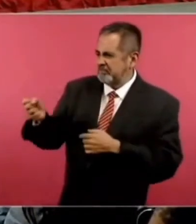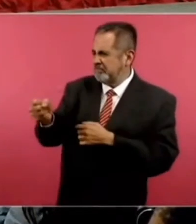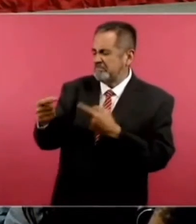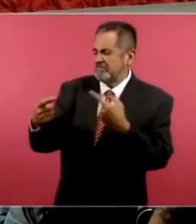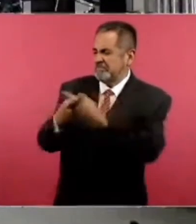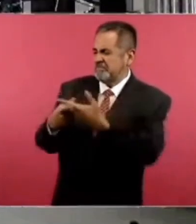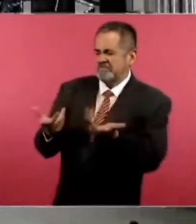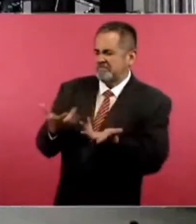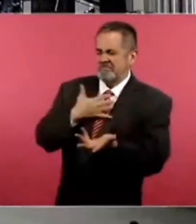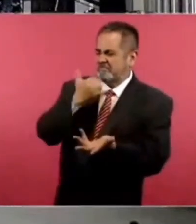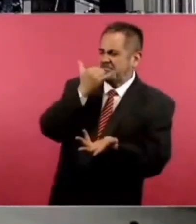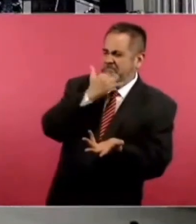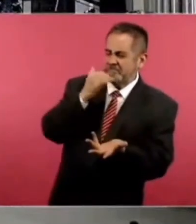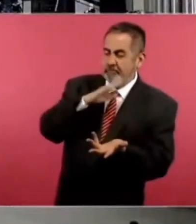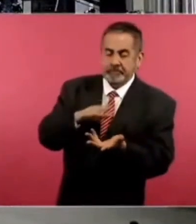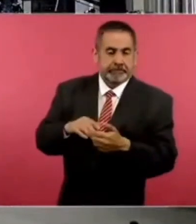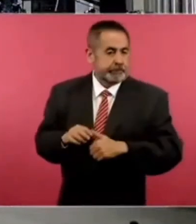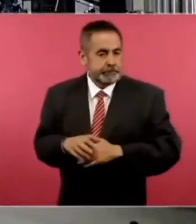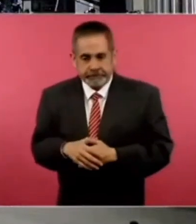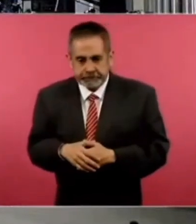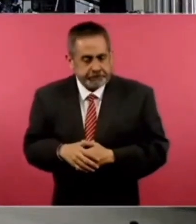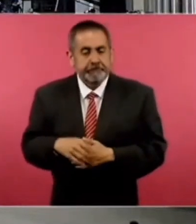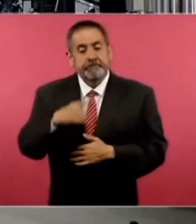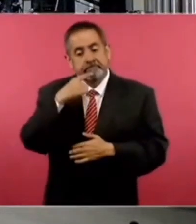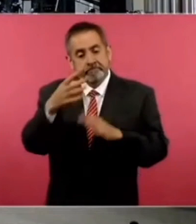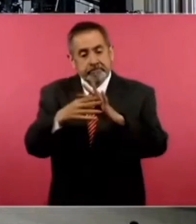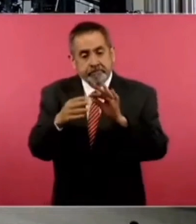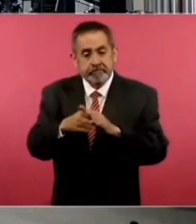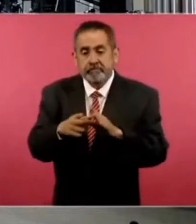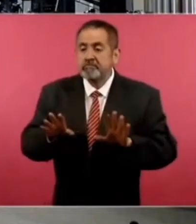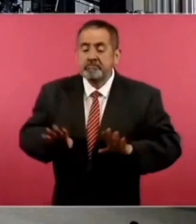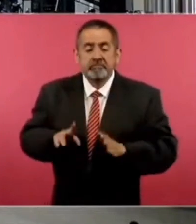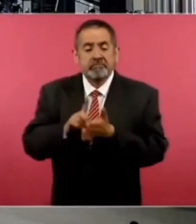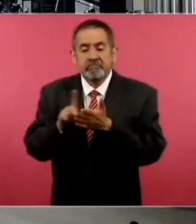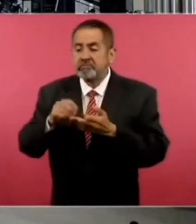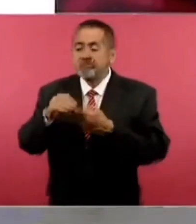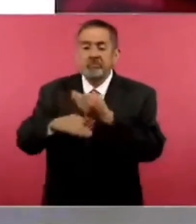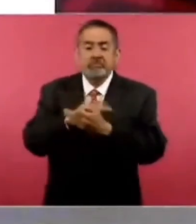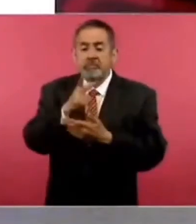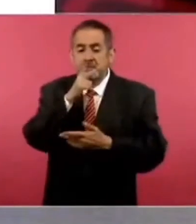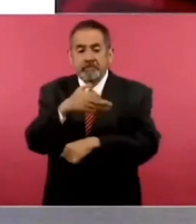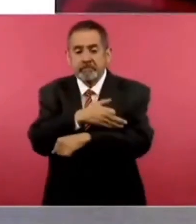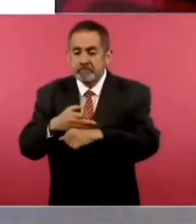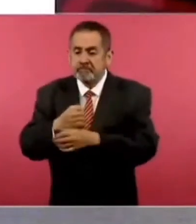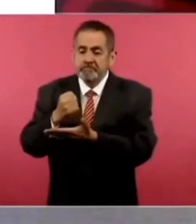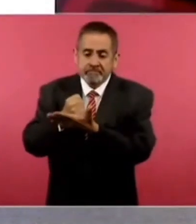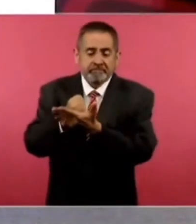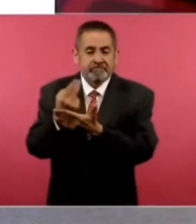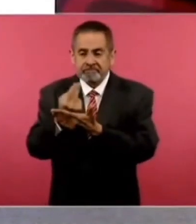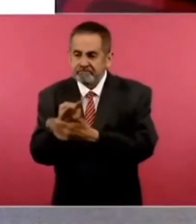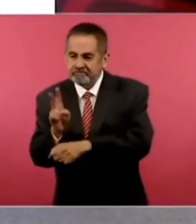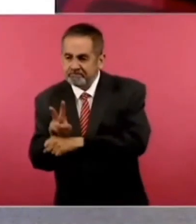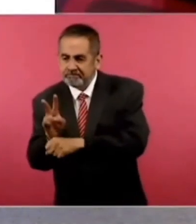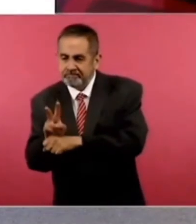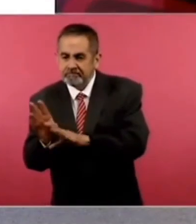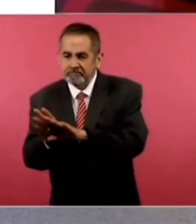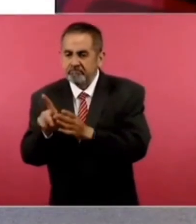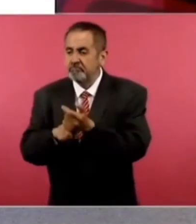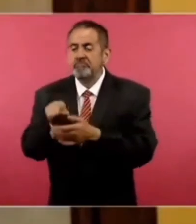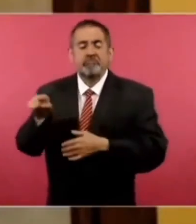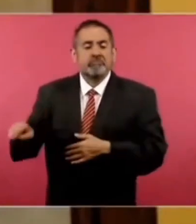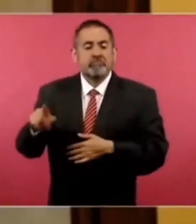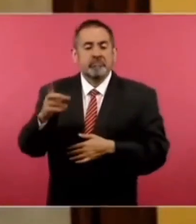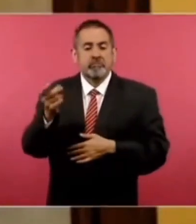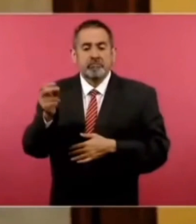Y concluía: el bien común y el derecho de los padres de familia exigen que se vigile la obra de don